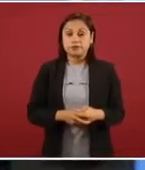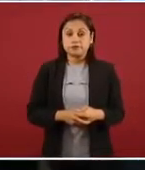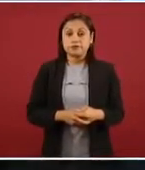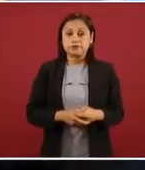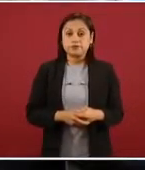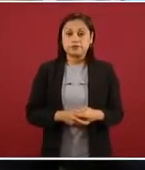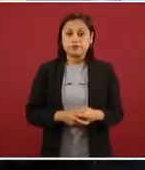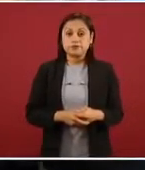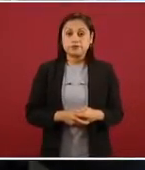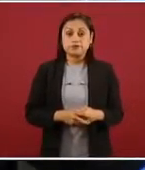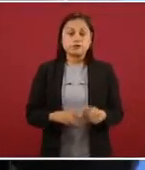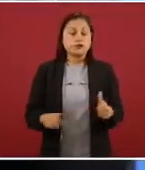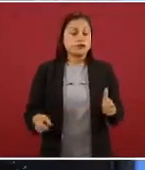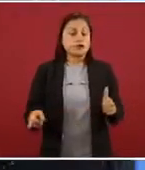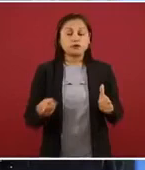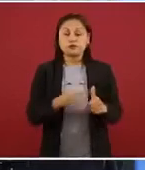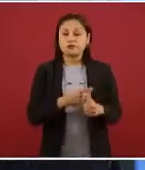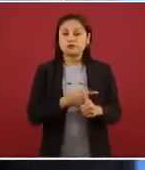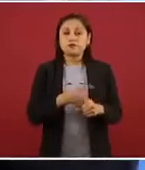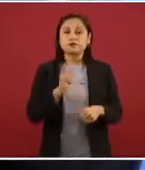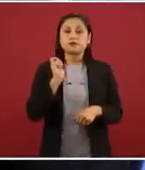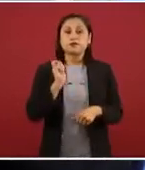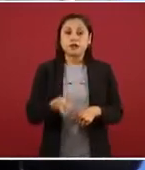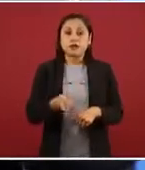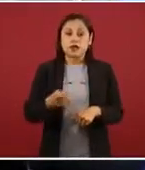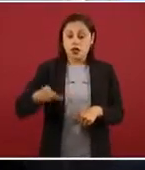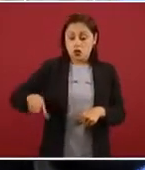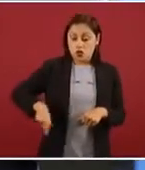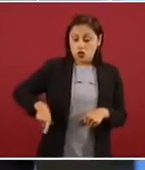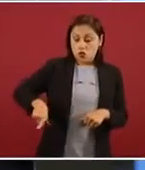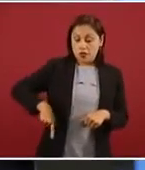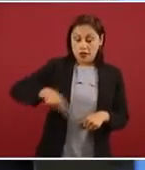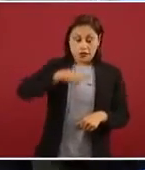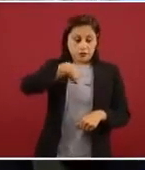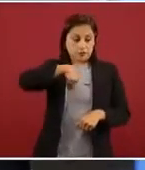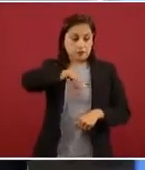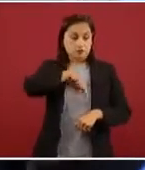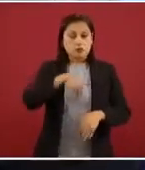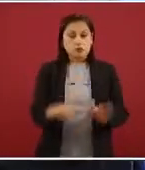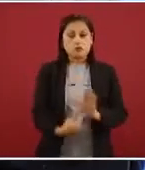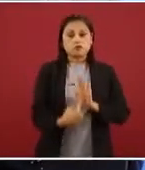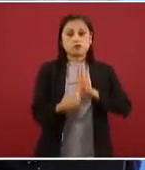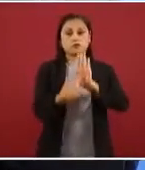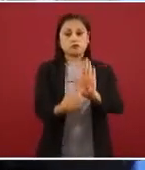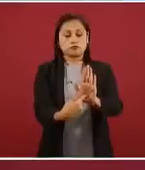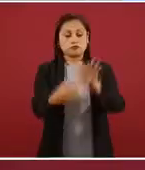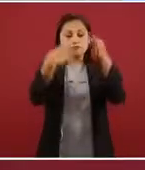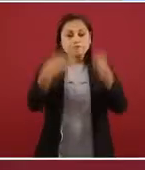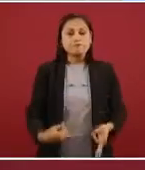al gobierno con dignidad. Esto es cero corrupción.